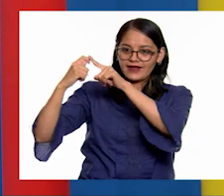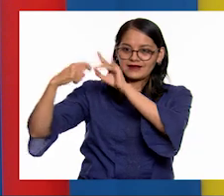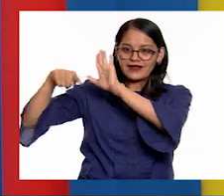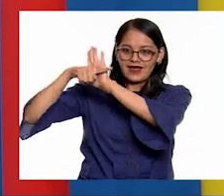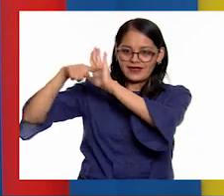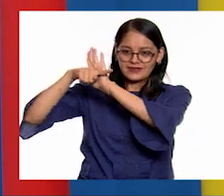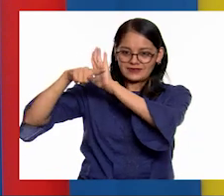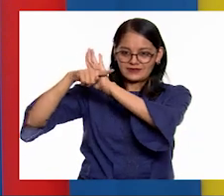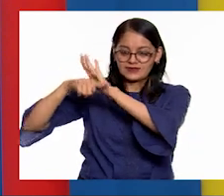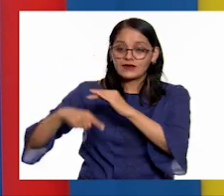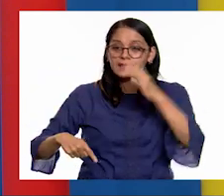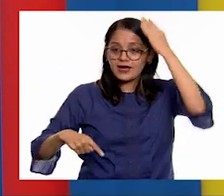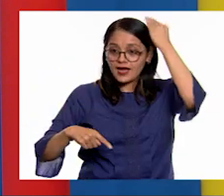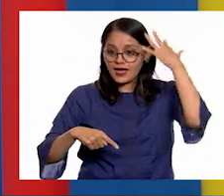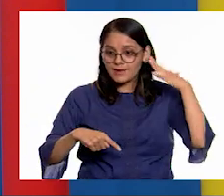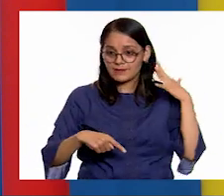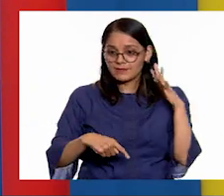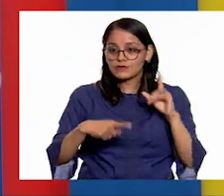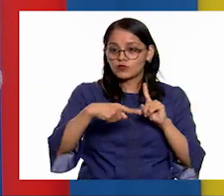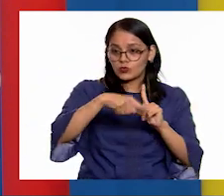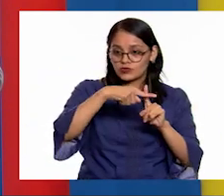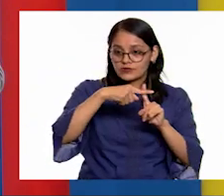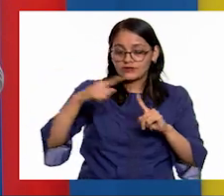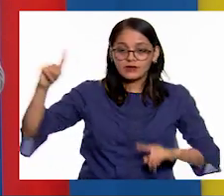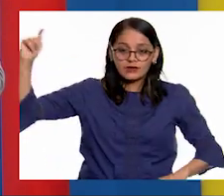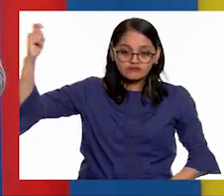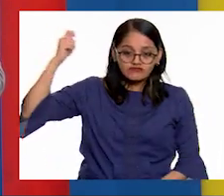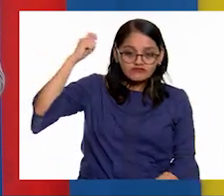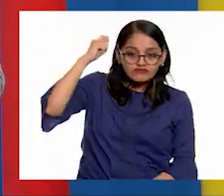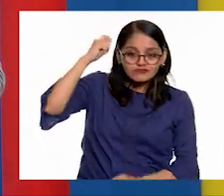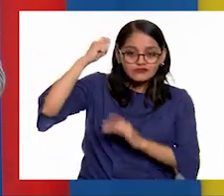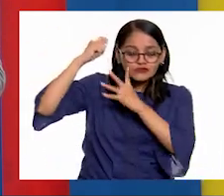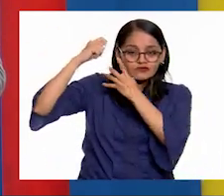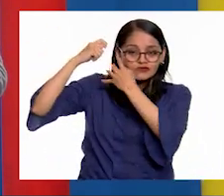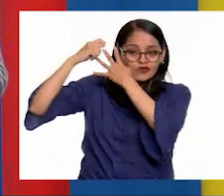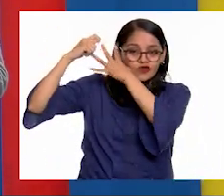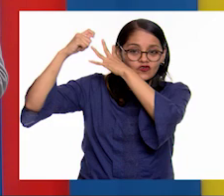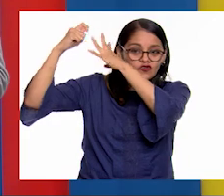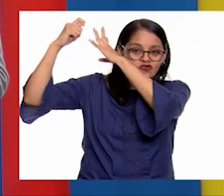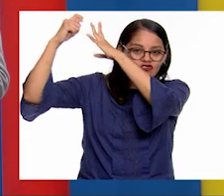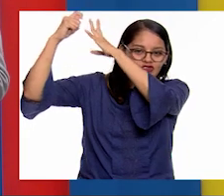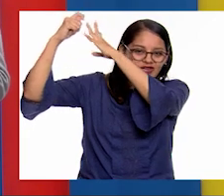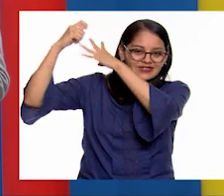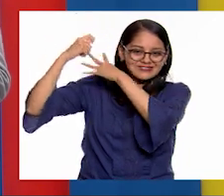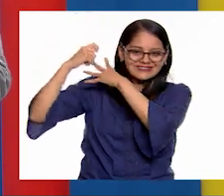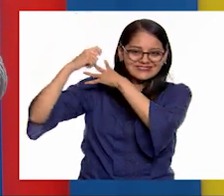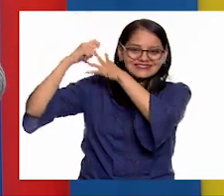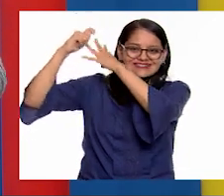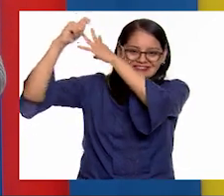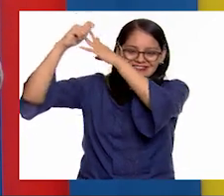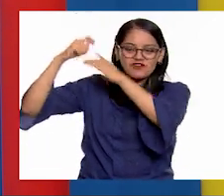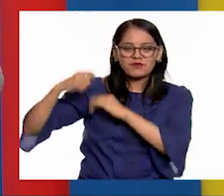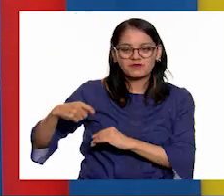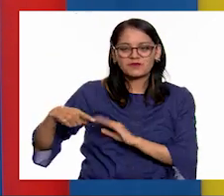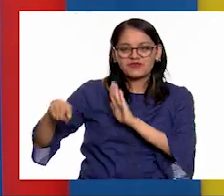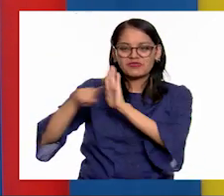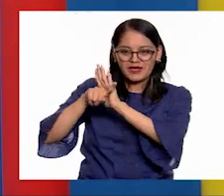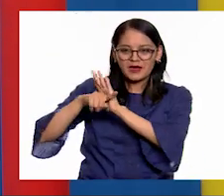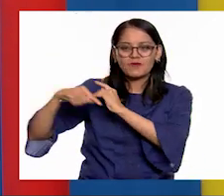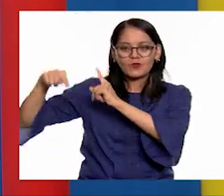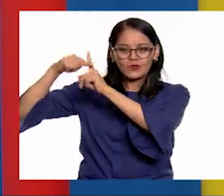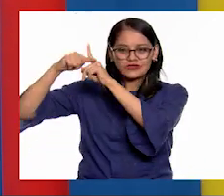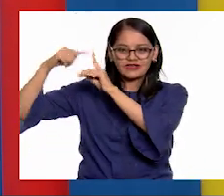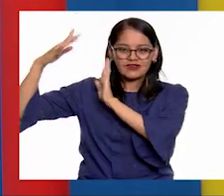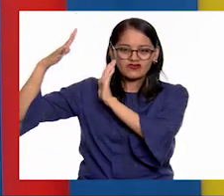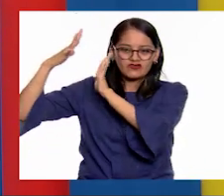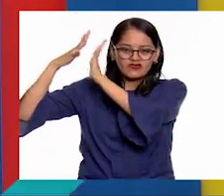tiene más cargas positivas. Cuando acerco el peine, el cabello se empieza a levantar porque las cargas positivas son atraídas por las